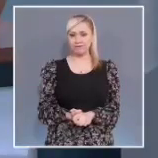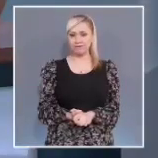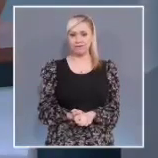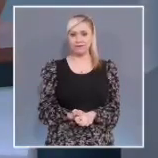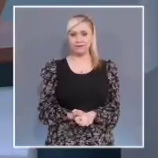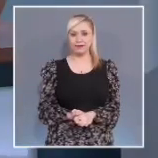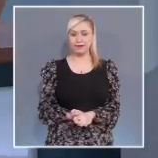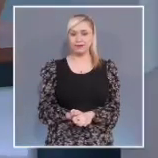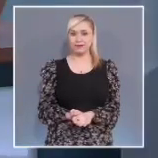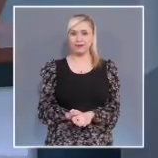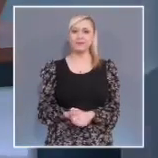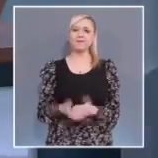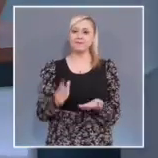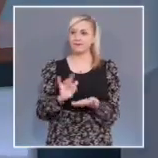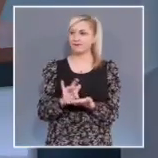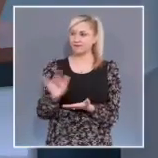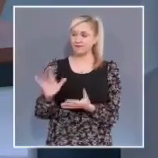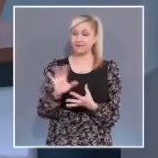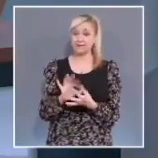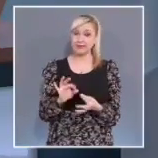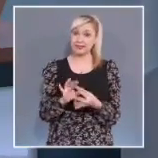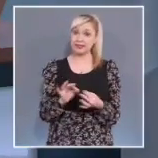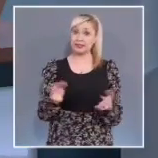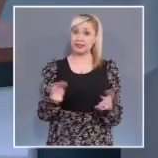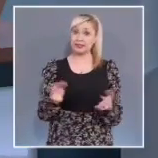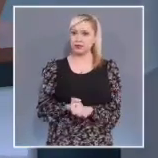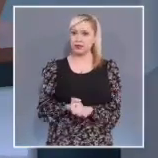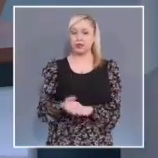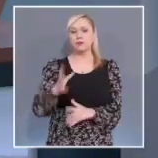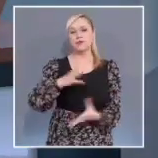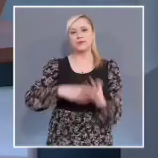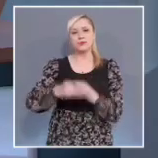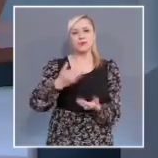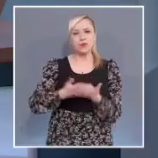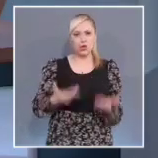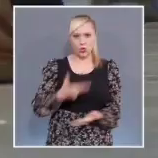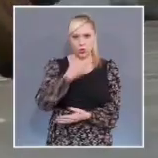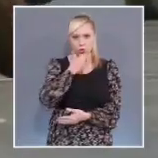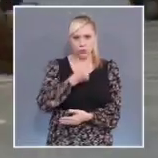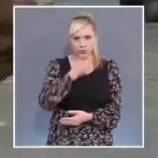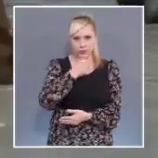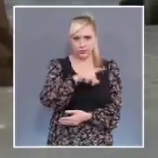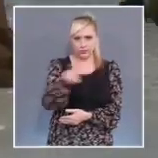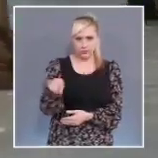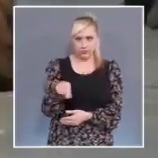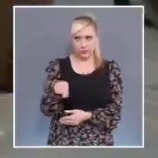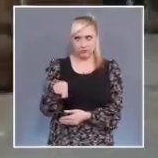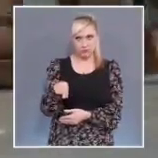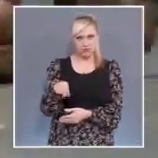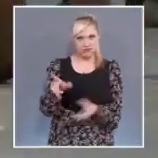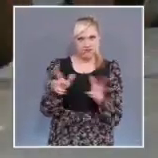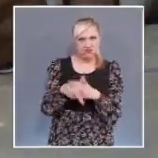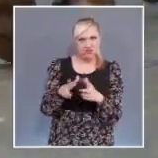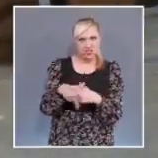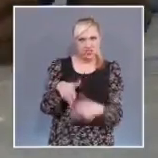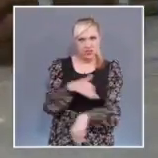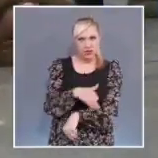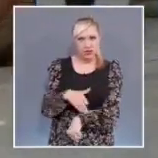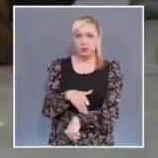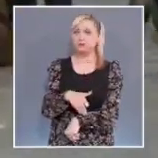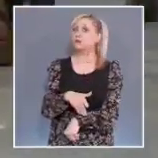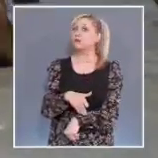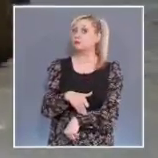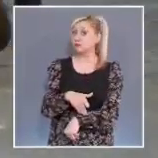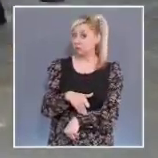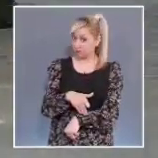Muchas gracias, Laura. Y mientras, los hombres que son también víctimas de violencia familiar, ellos no acuden a denunciar ante